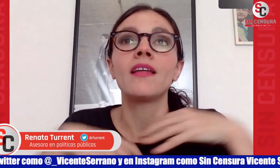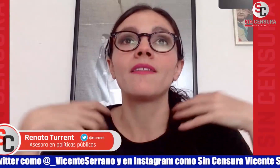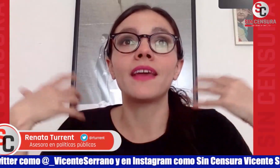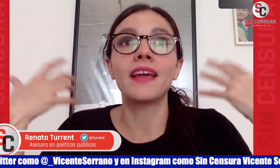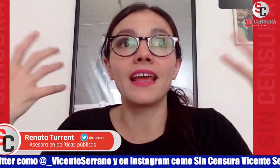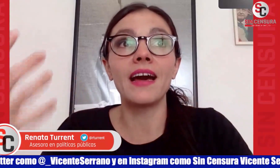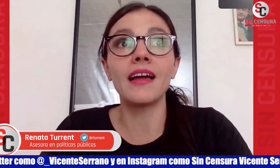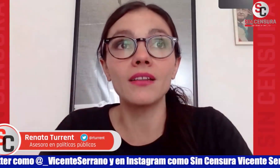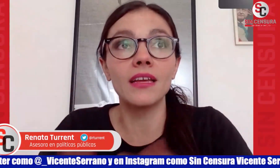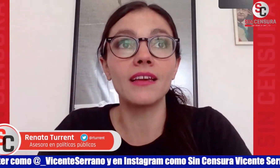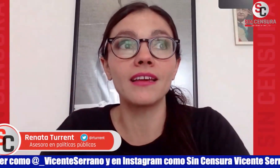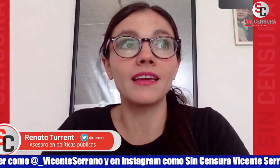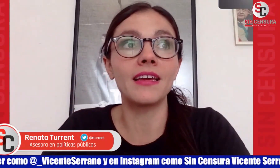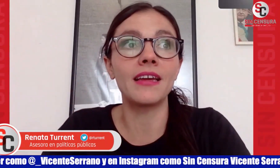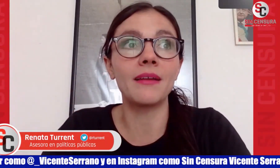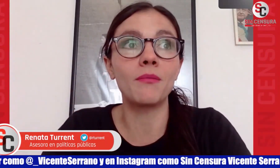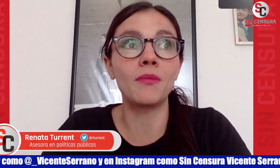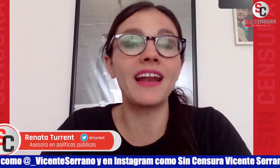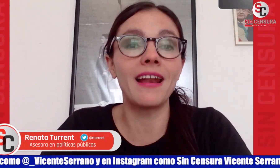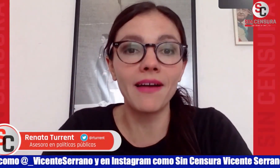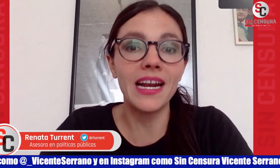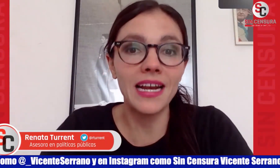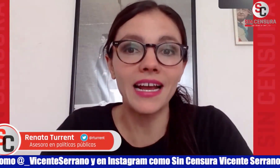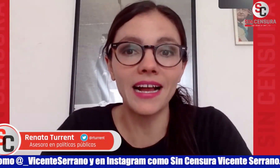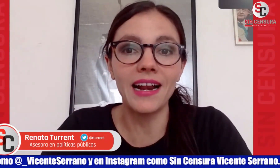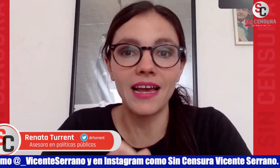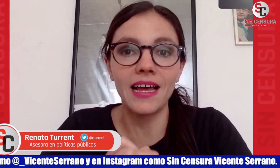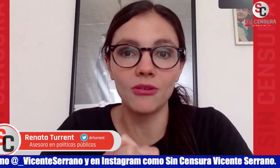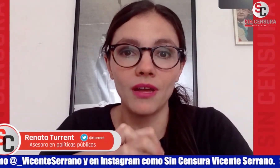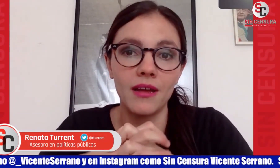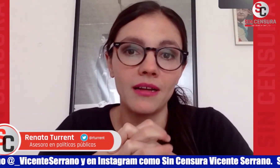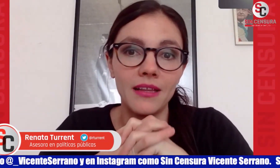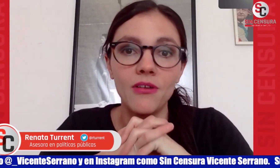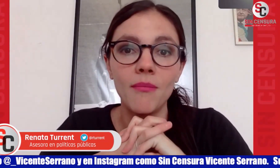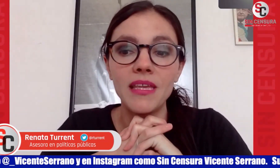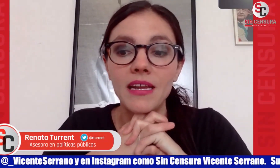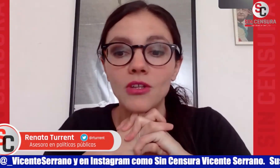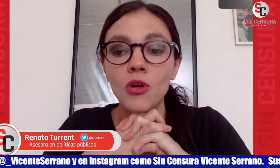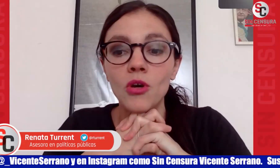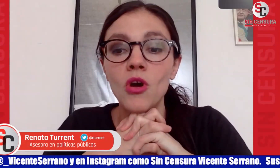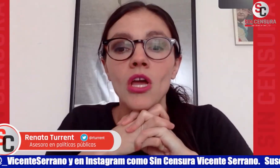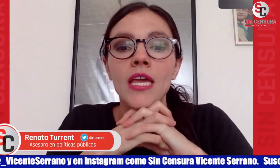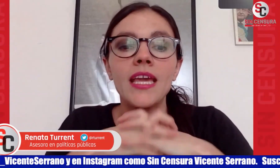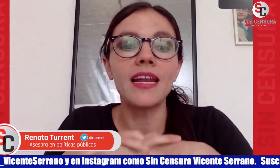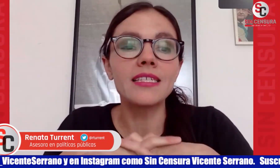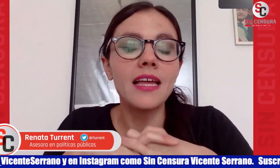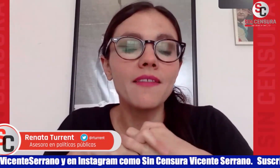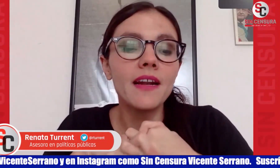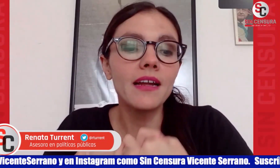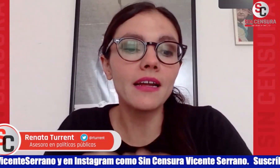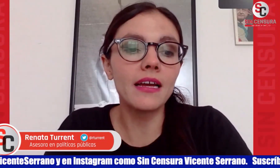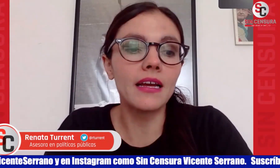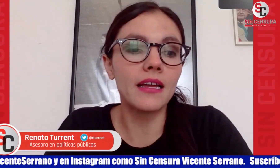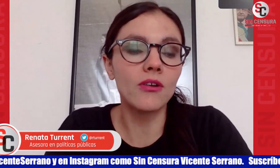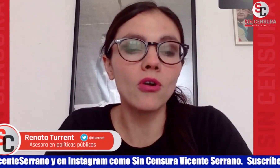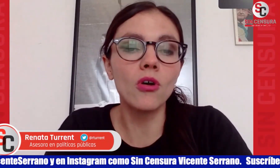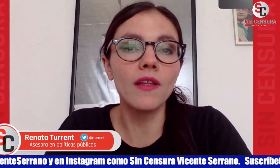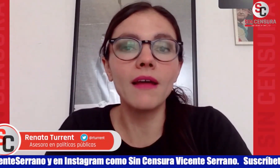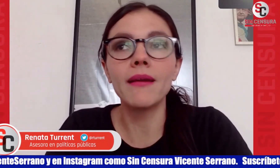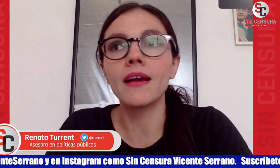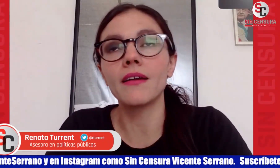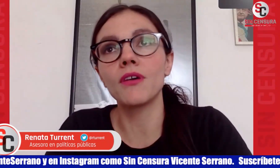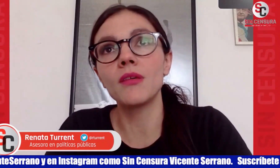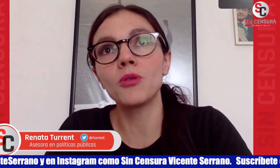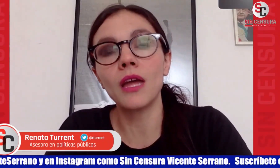colaboradora de crear, de lavarle la cara a Calderón, a Peña Nieto, y Alessandra Rojo